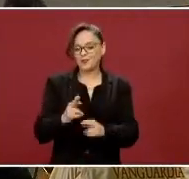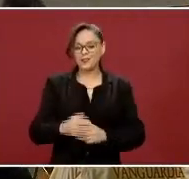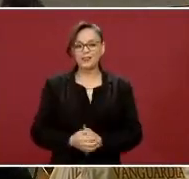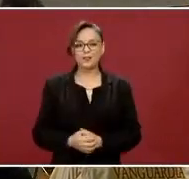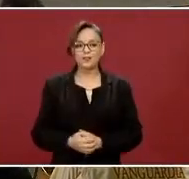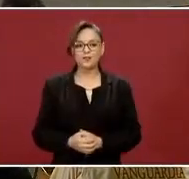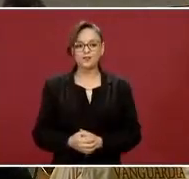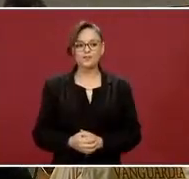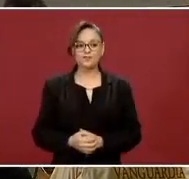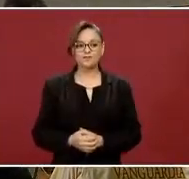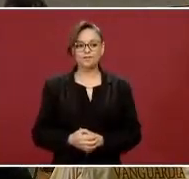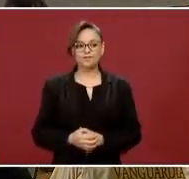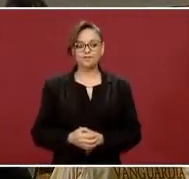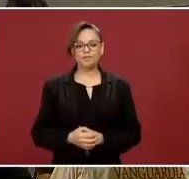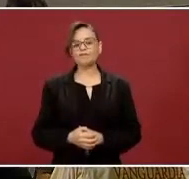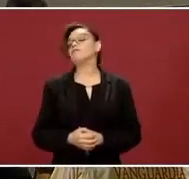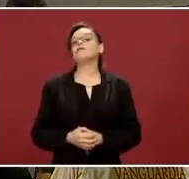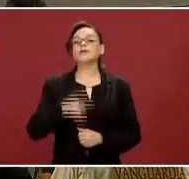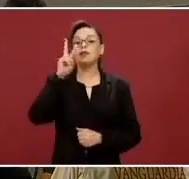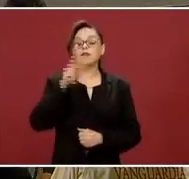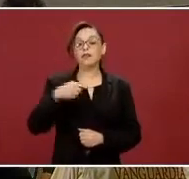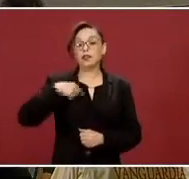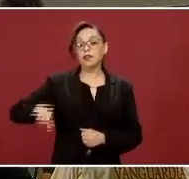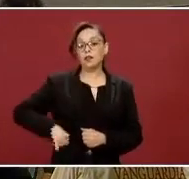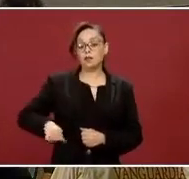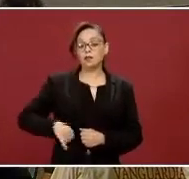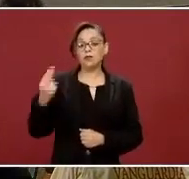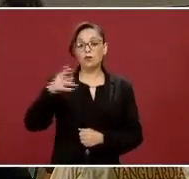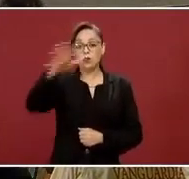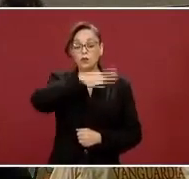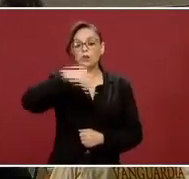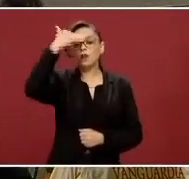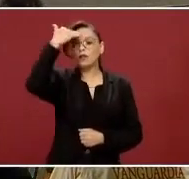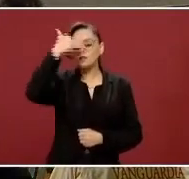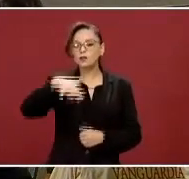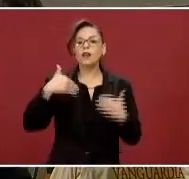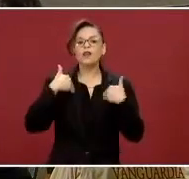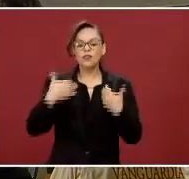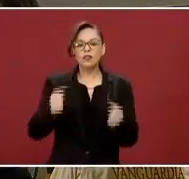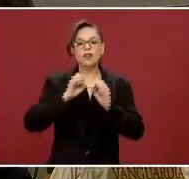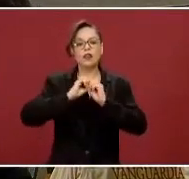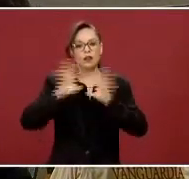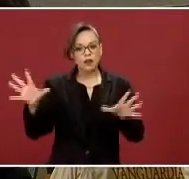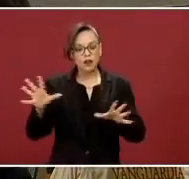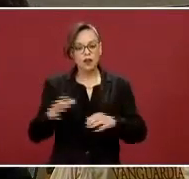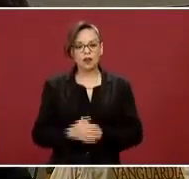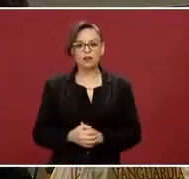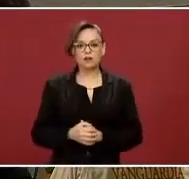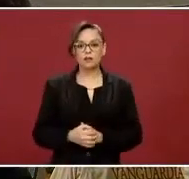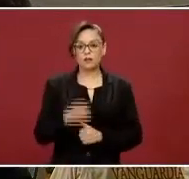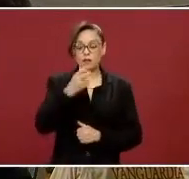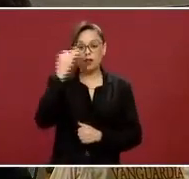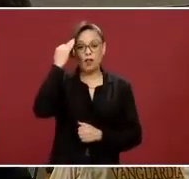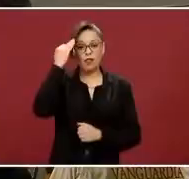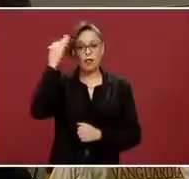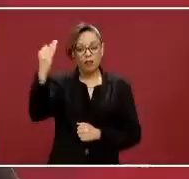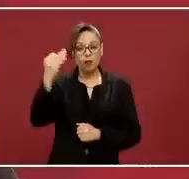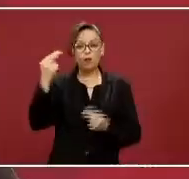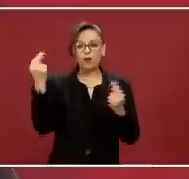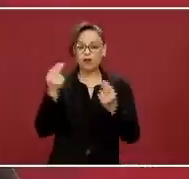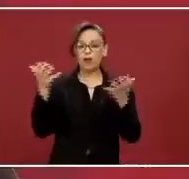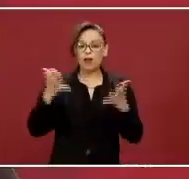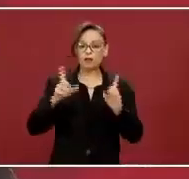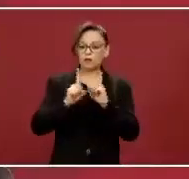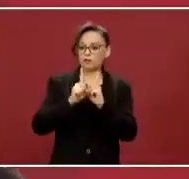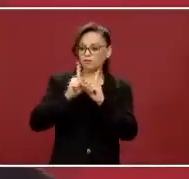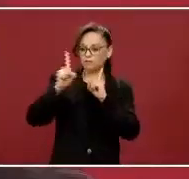Uno que me interesa que todos y todas tengamos claros es que la Jornada Nacional de Sana Distancia,